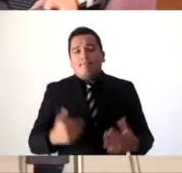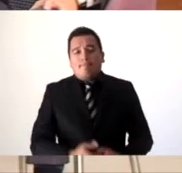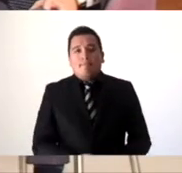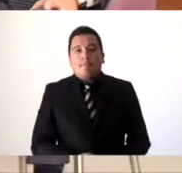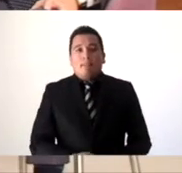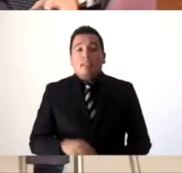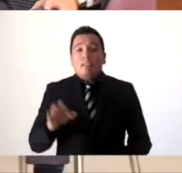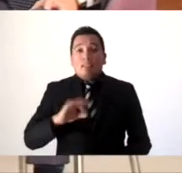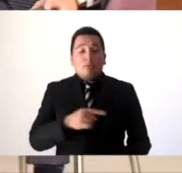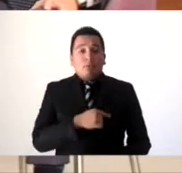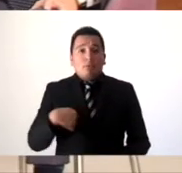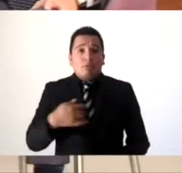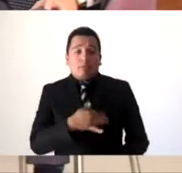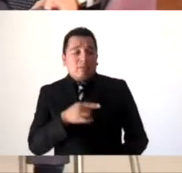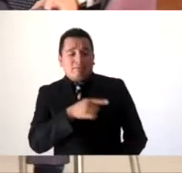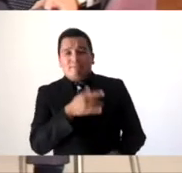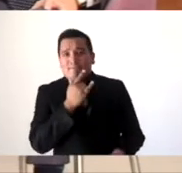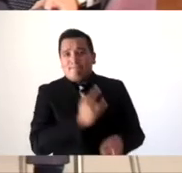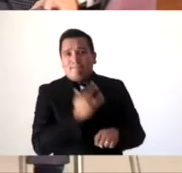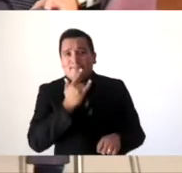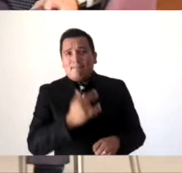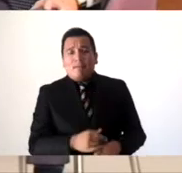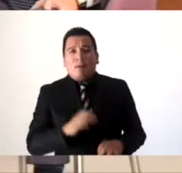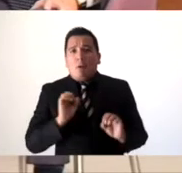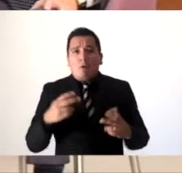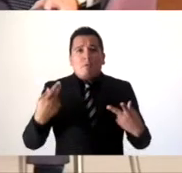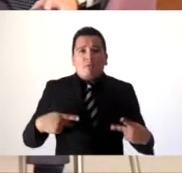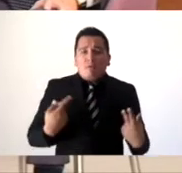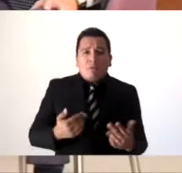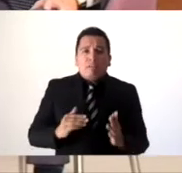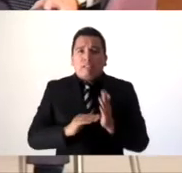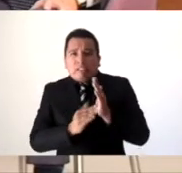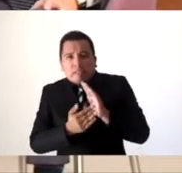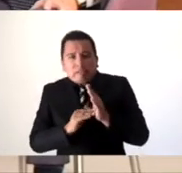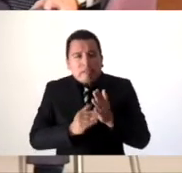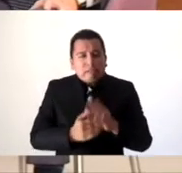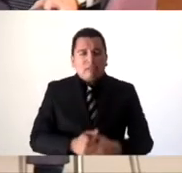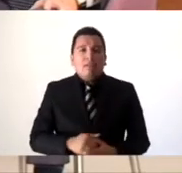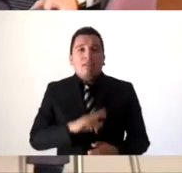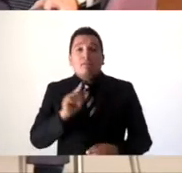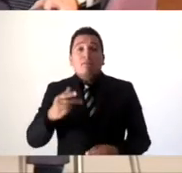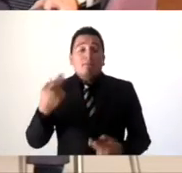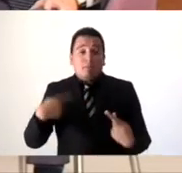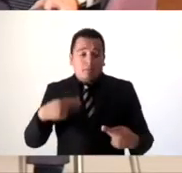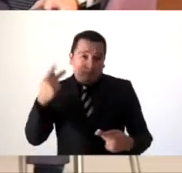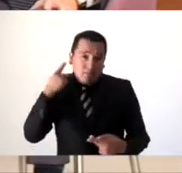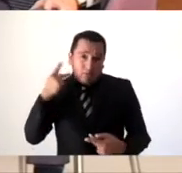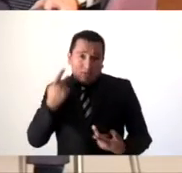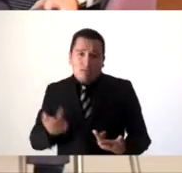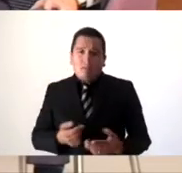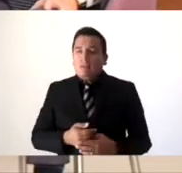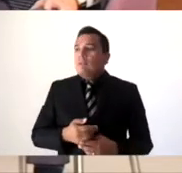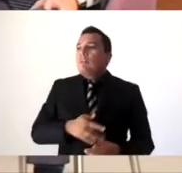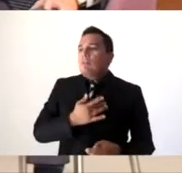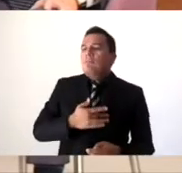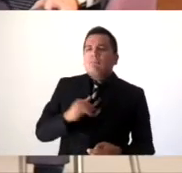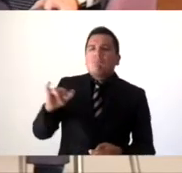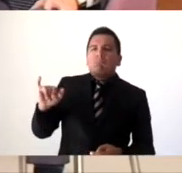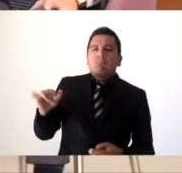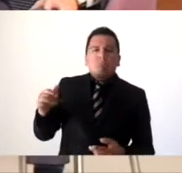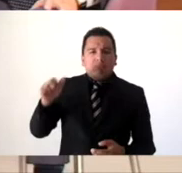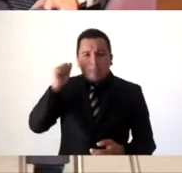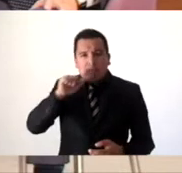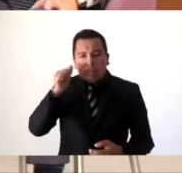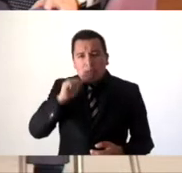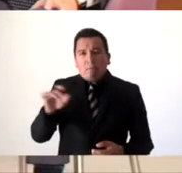idea que se tiene, que en algún momento hay una trampa, hay un chanchullo y al final los políticos retoman esta idea